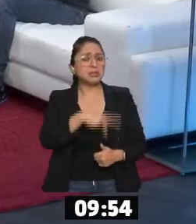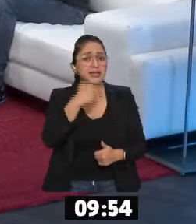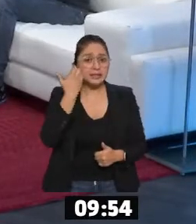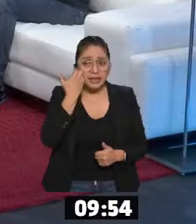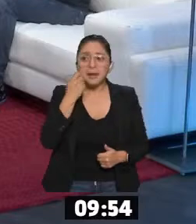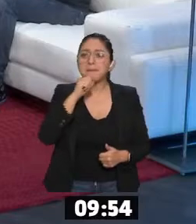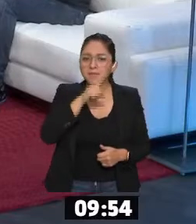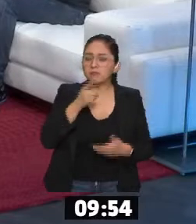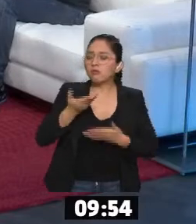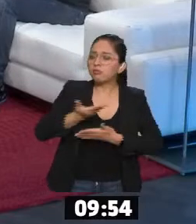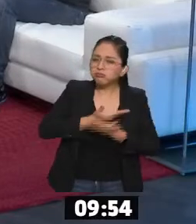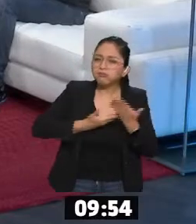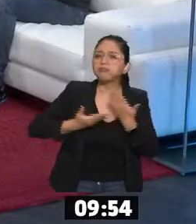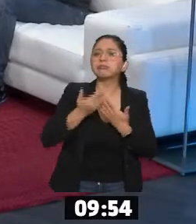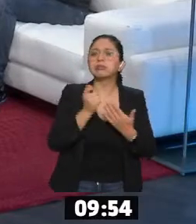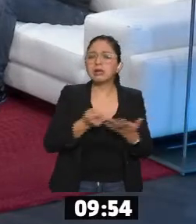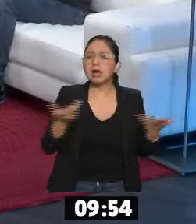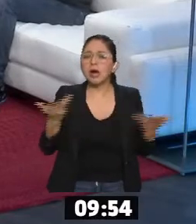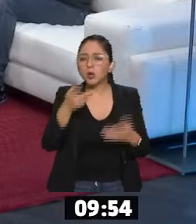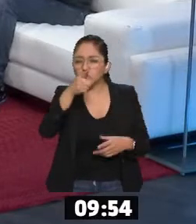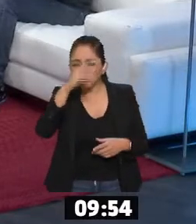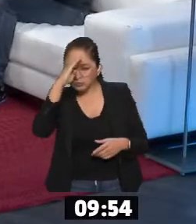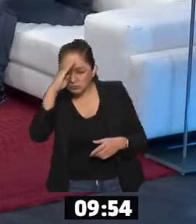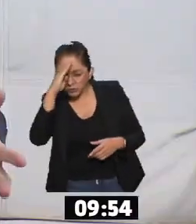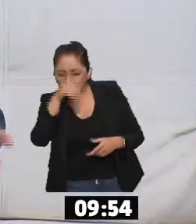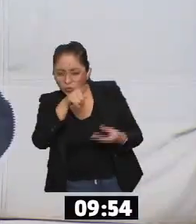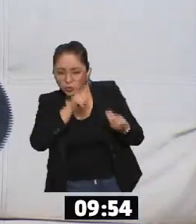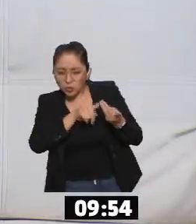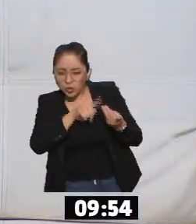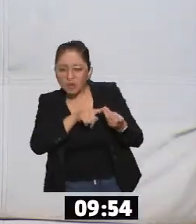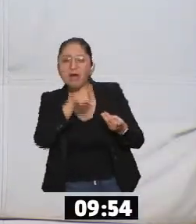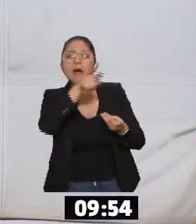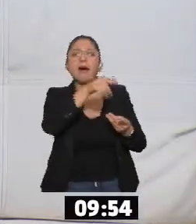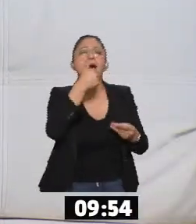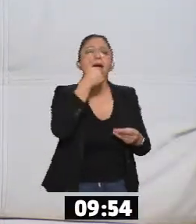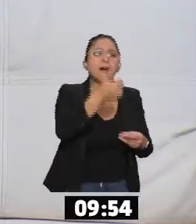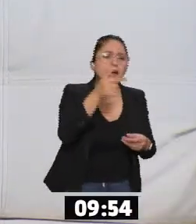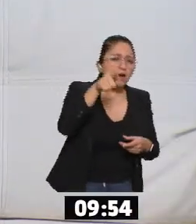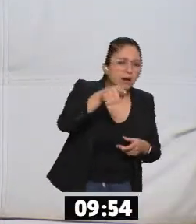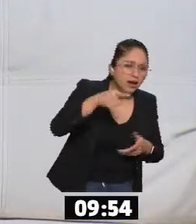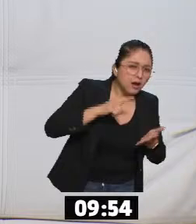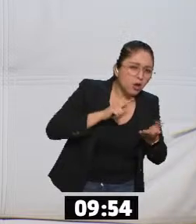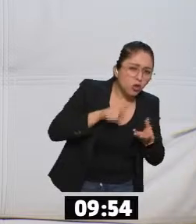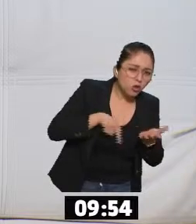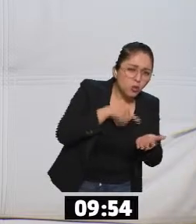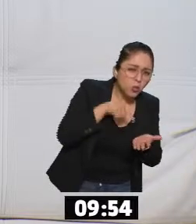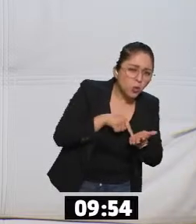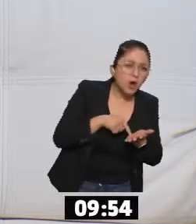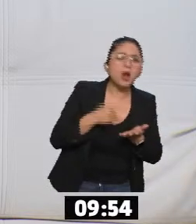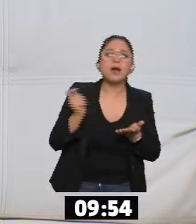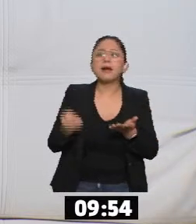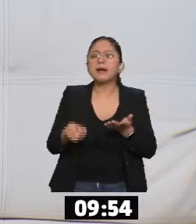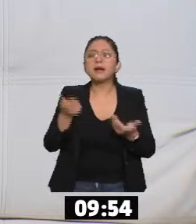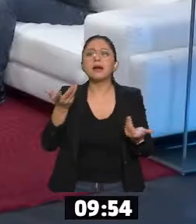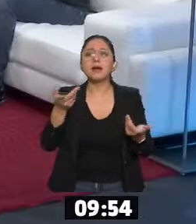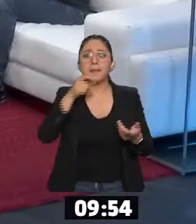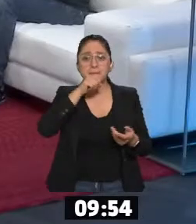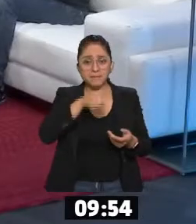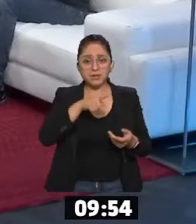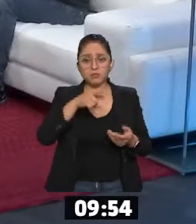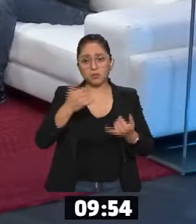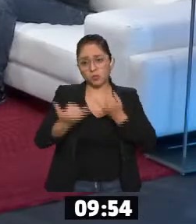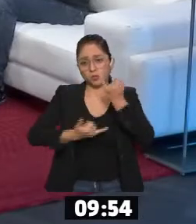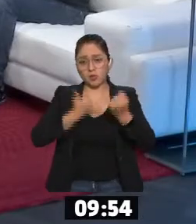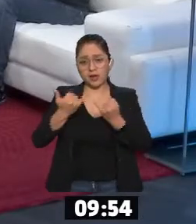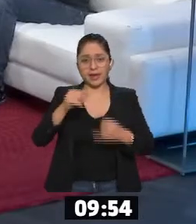estrategia. Claro, ¿sabes en dónde? Y muy malos corredores. ¿A qué hora? ¿En qué lugar sale quién? ¿Y por qué el ajedrez no?